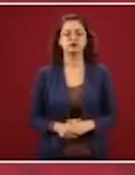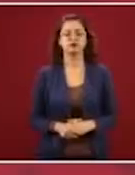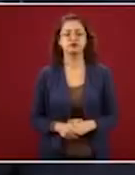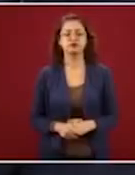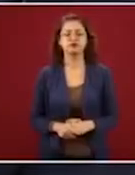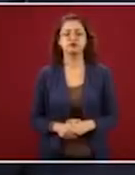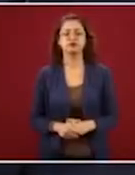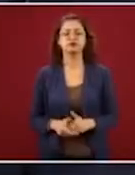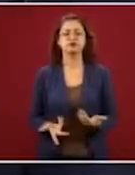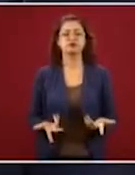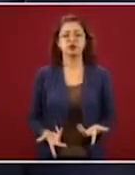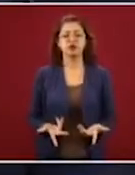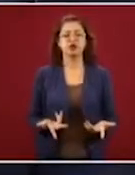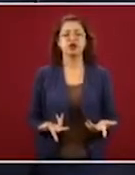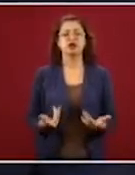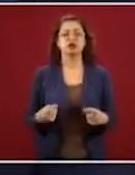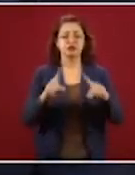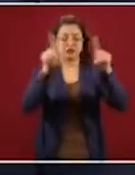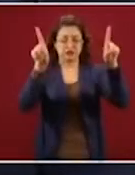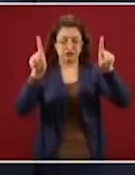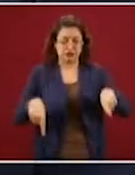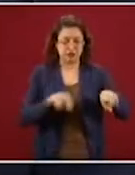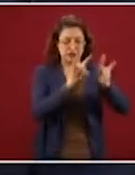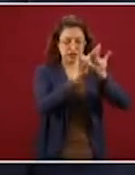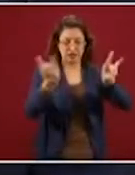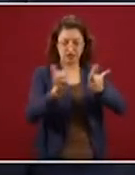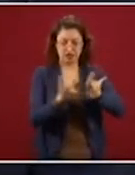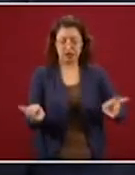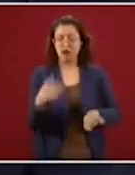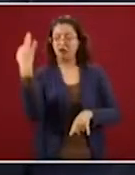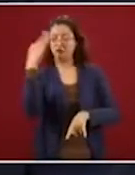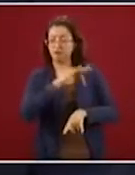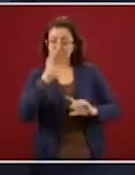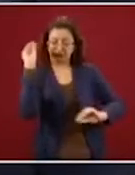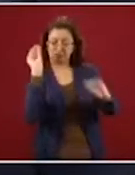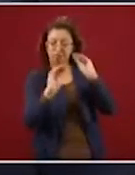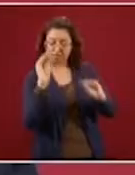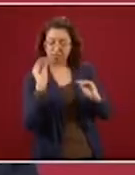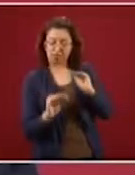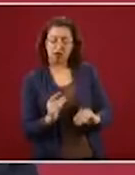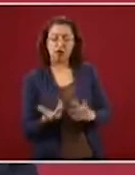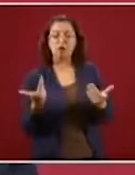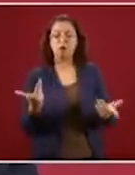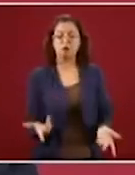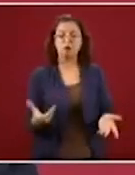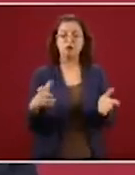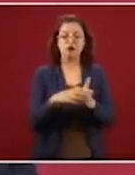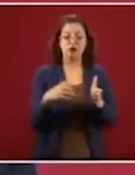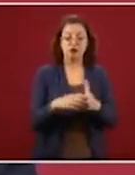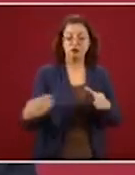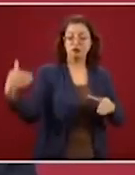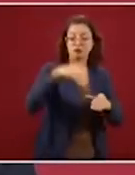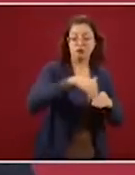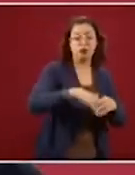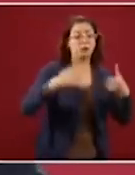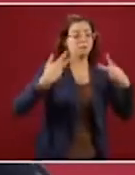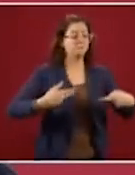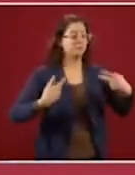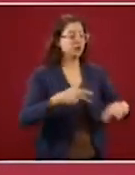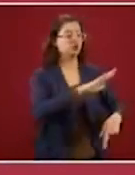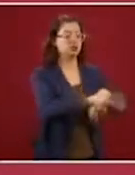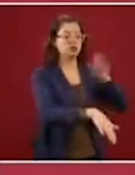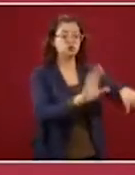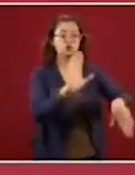se falsifiquen actas, que no se rellenen urnas, que no voten los difuntos, todo lo